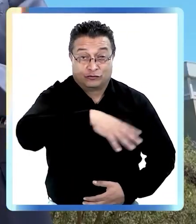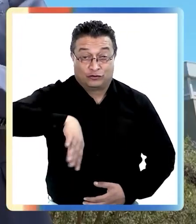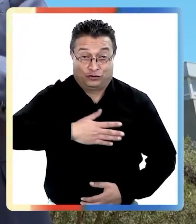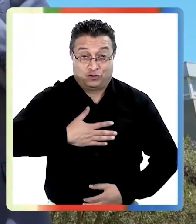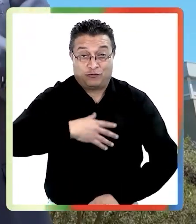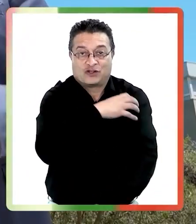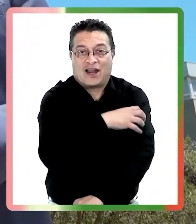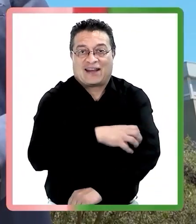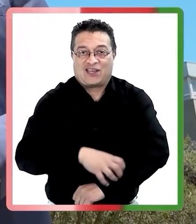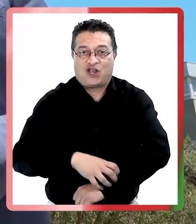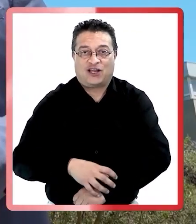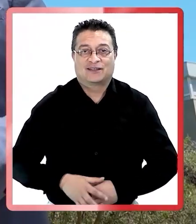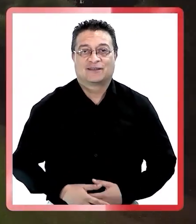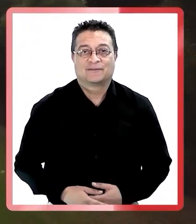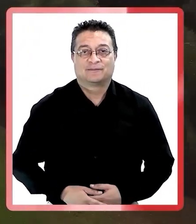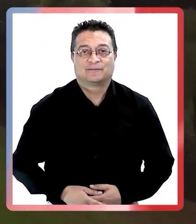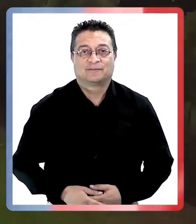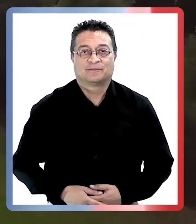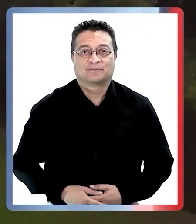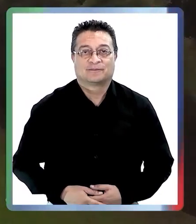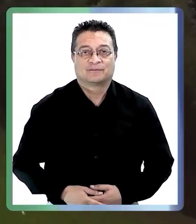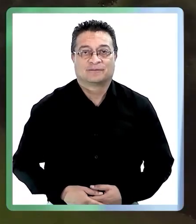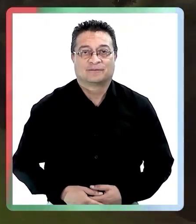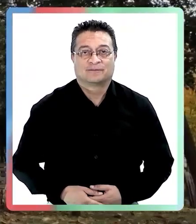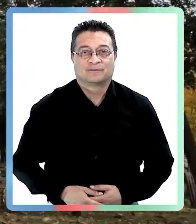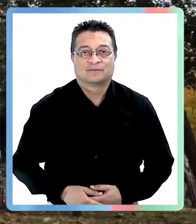Somos las regiones.